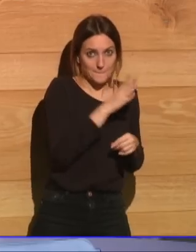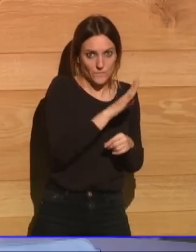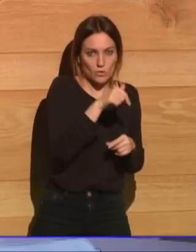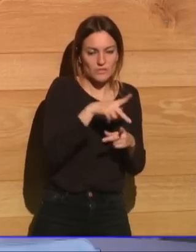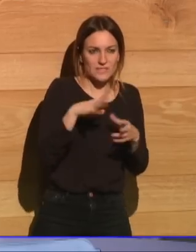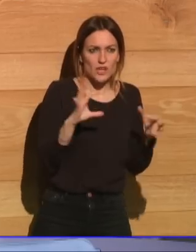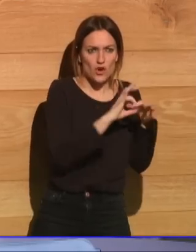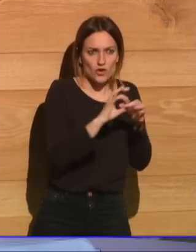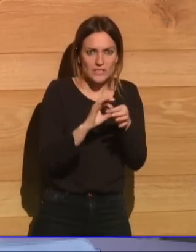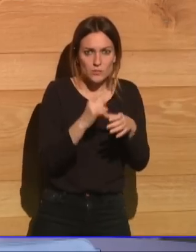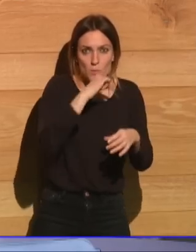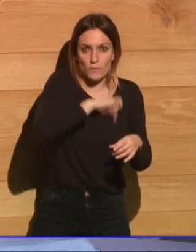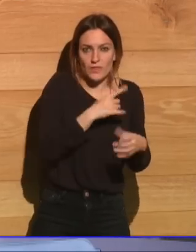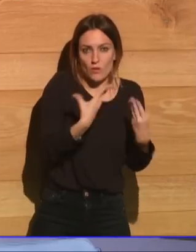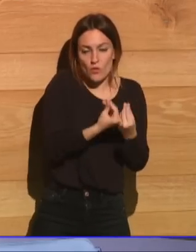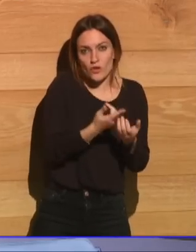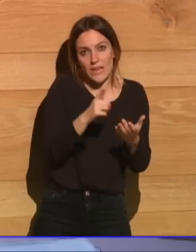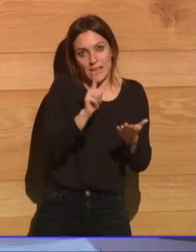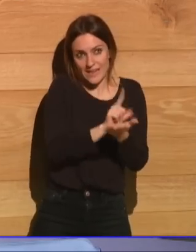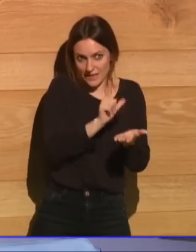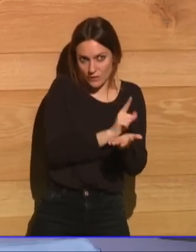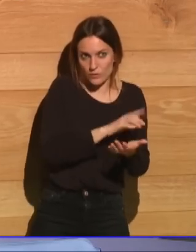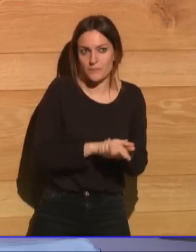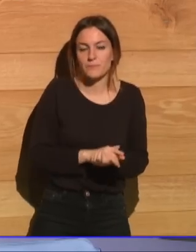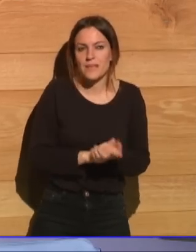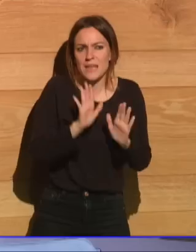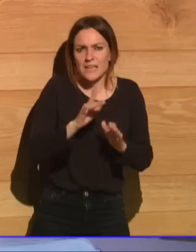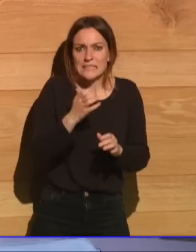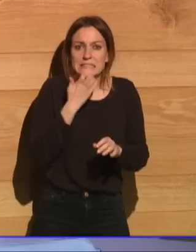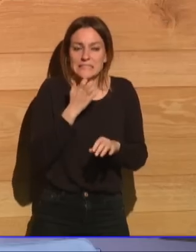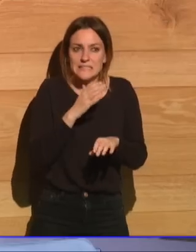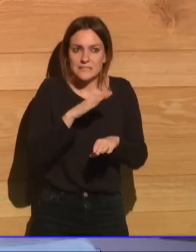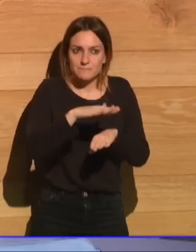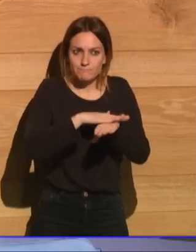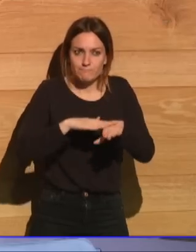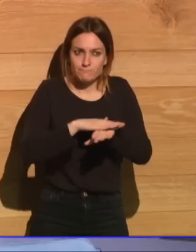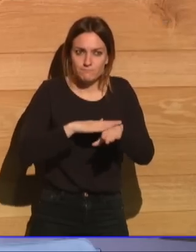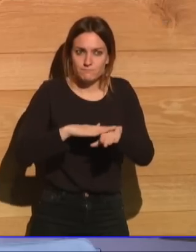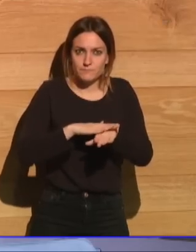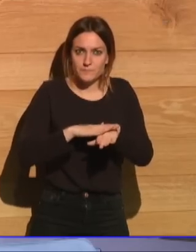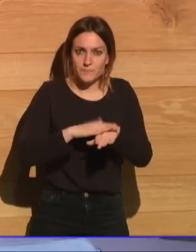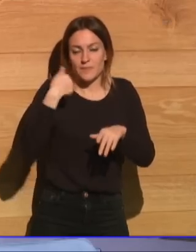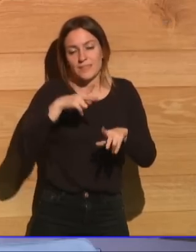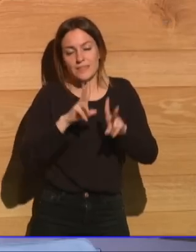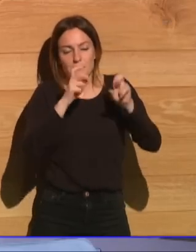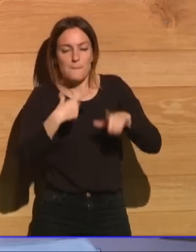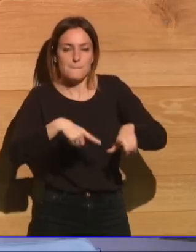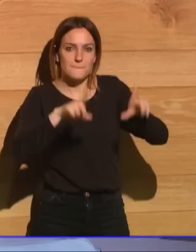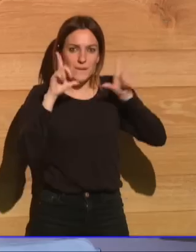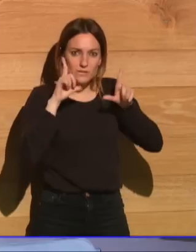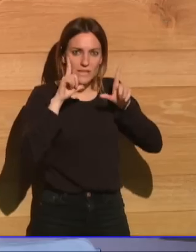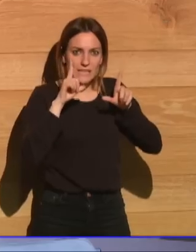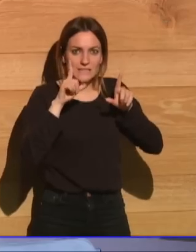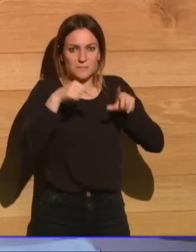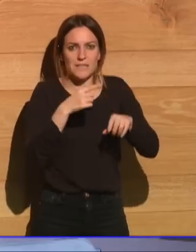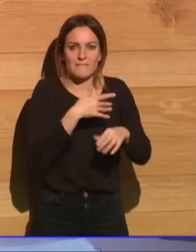una conexión mucho más profunda con la literatura y se fundamentan mucho más en los personajes y en el deseo de